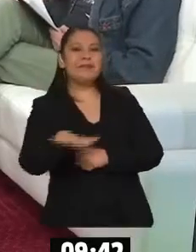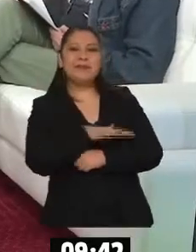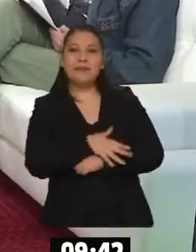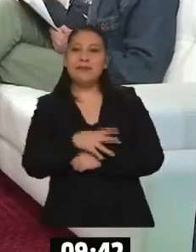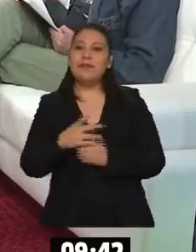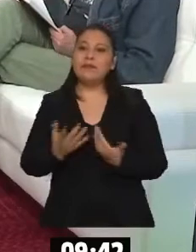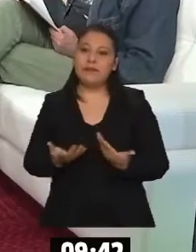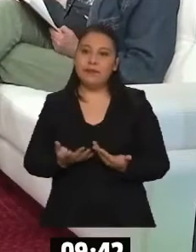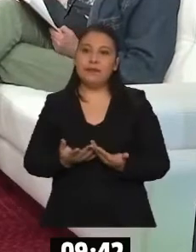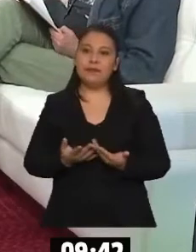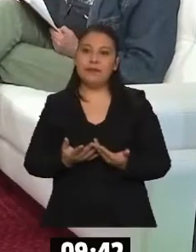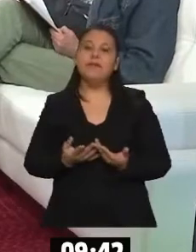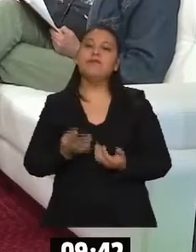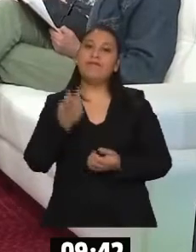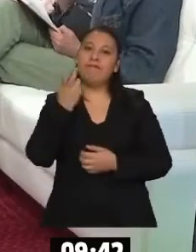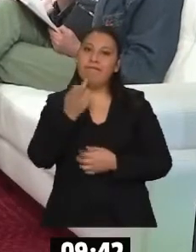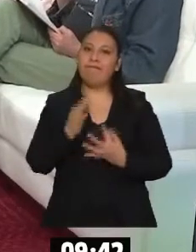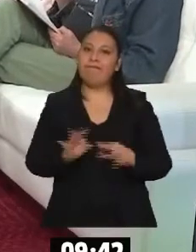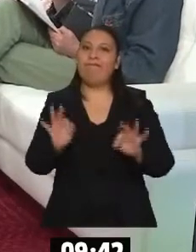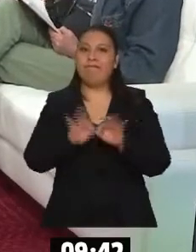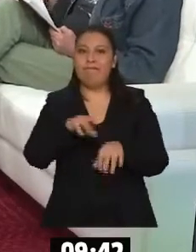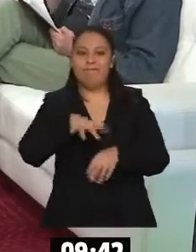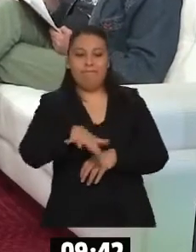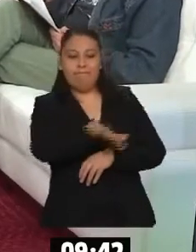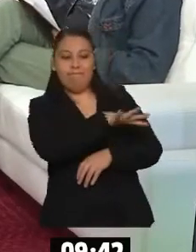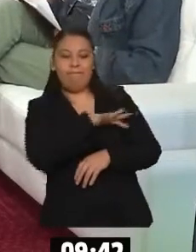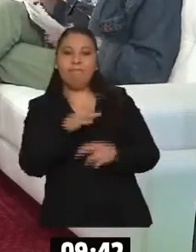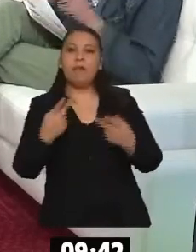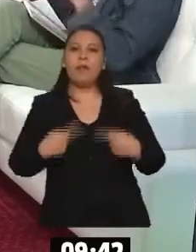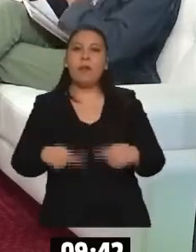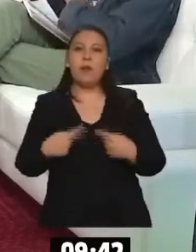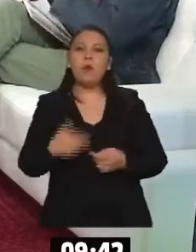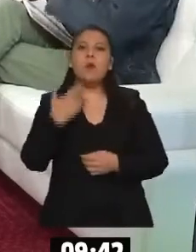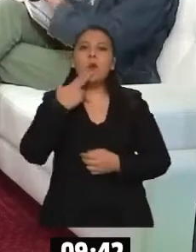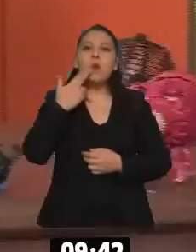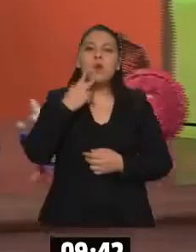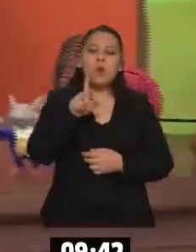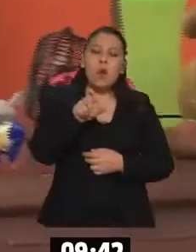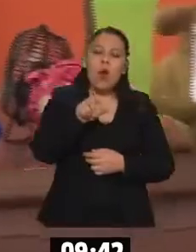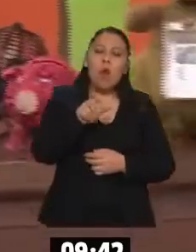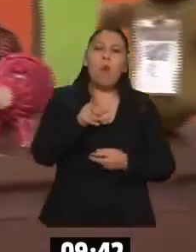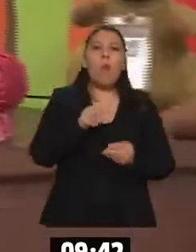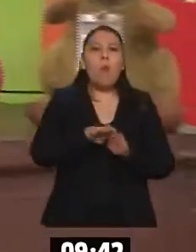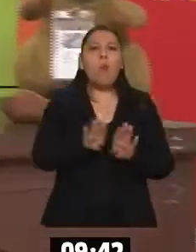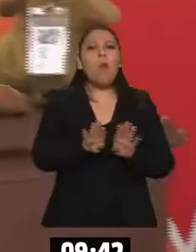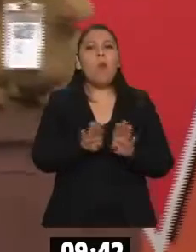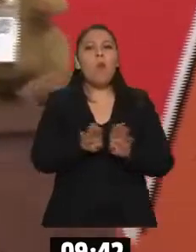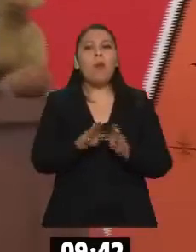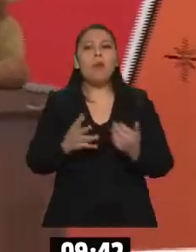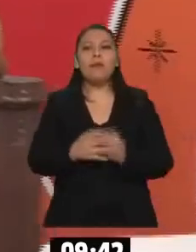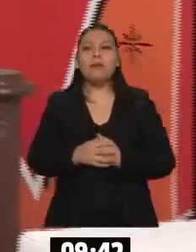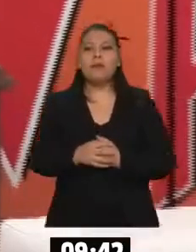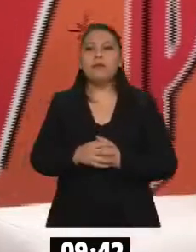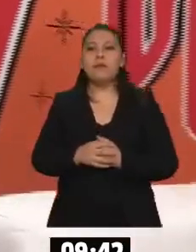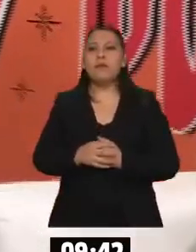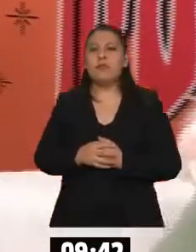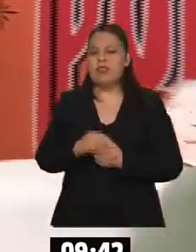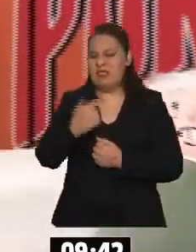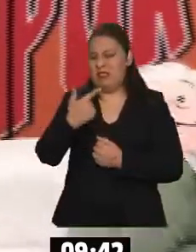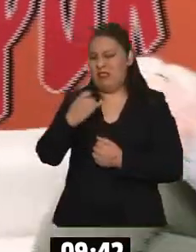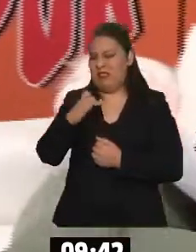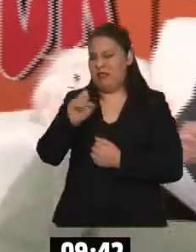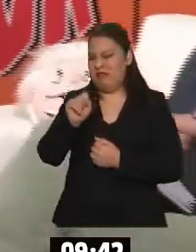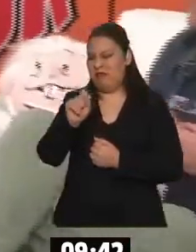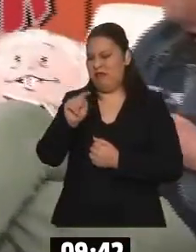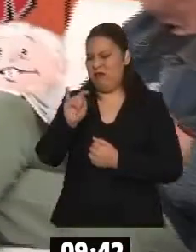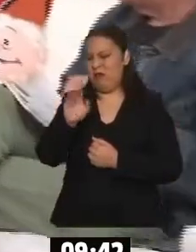con la gestión ciudadana del agua es que este es tenido gran noticia lo traducimos eso así en palabras